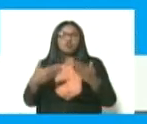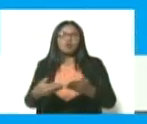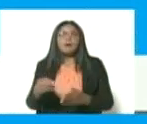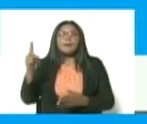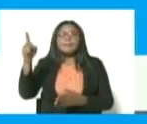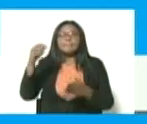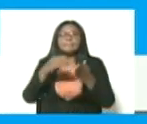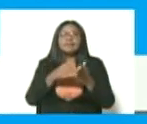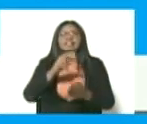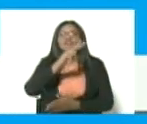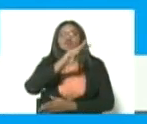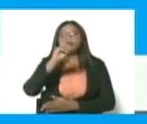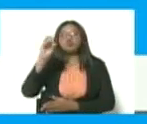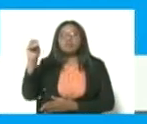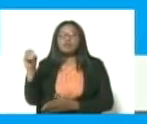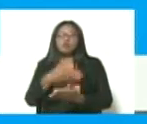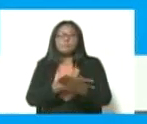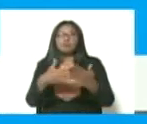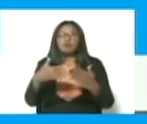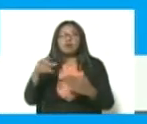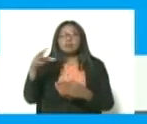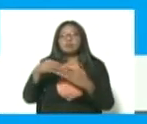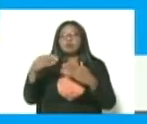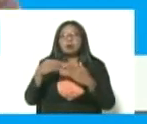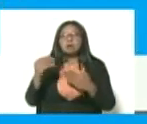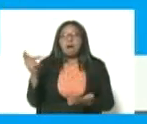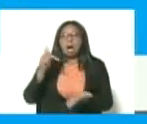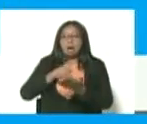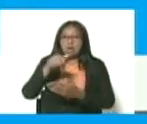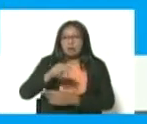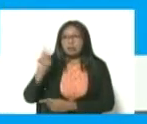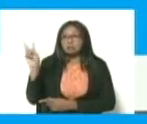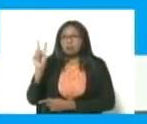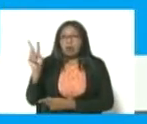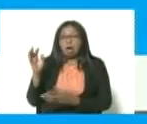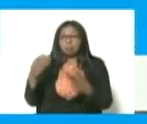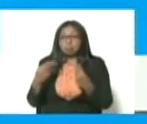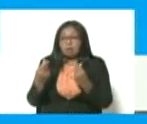1.200 millones de dólares. Nunca llegó a Venezuela. Nunca llegó a Venezuela.